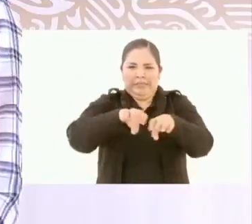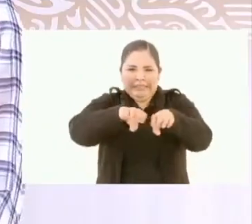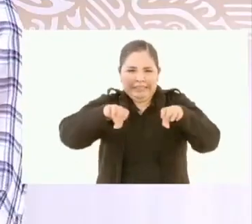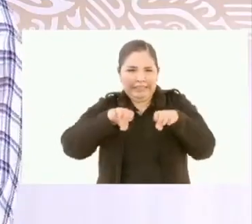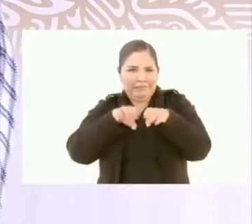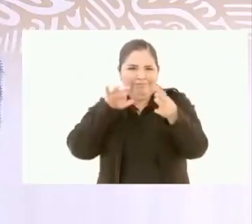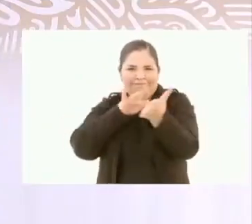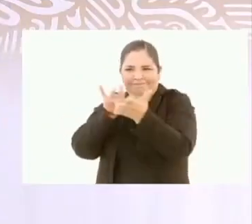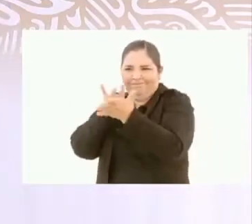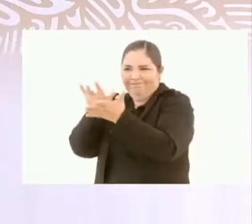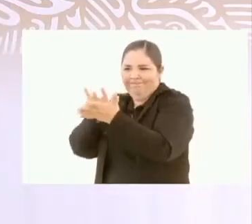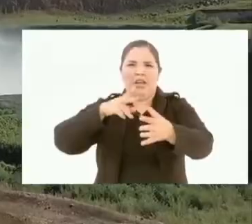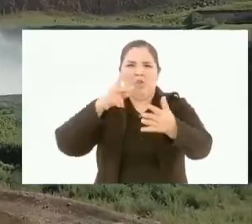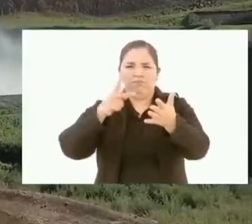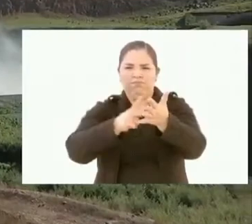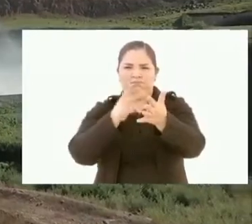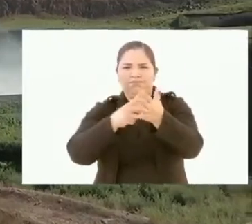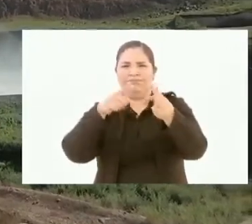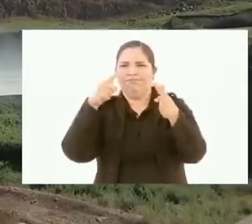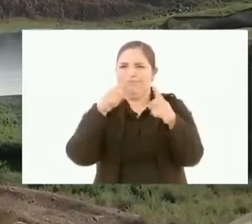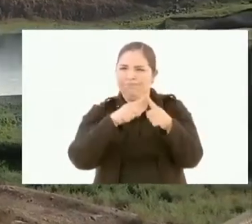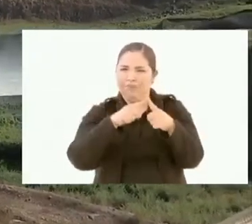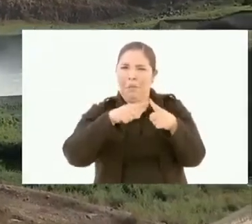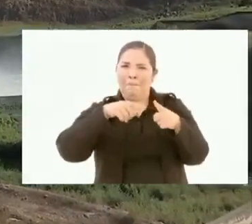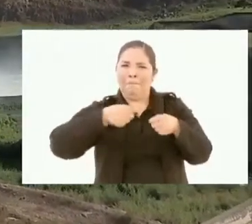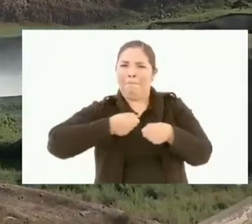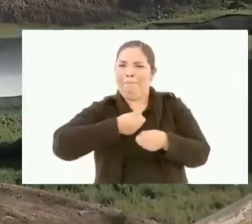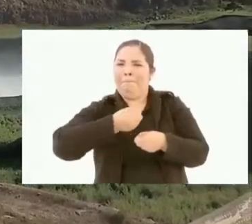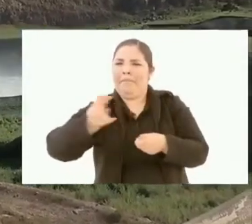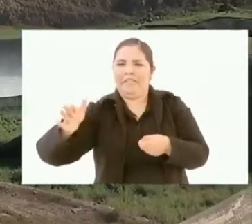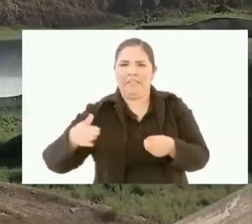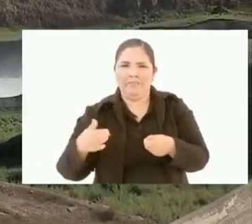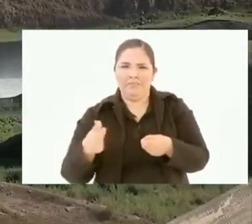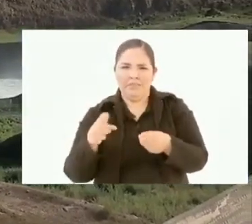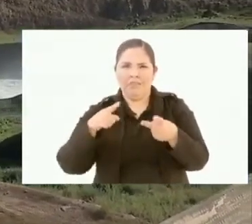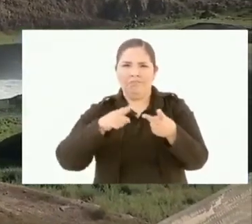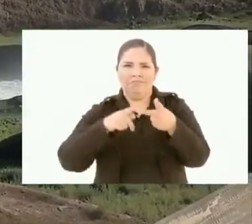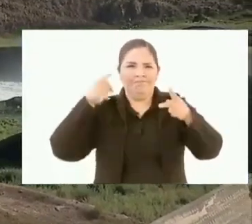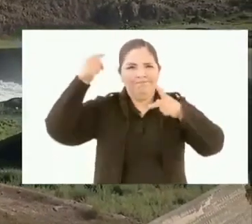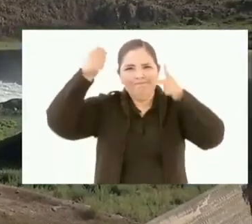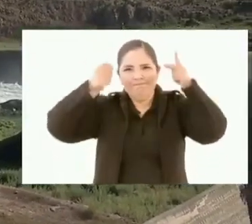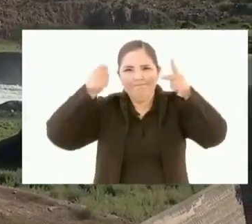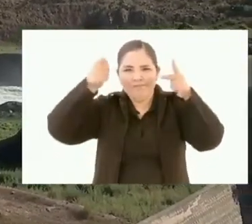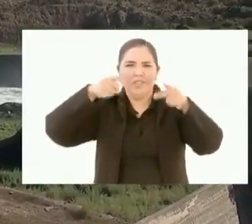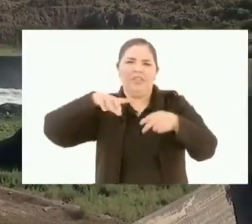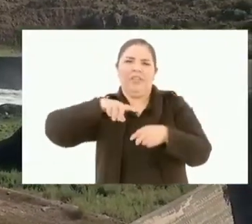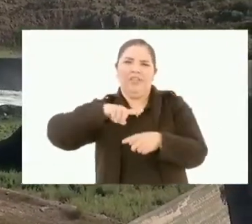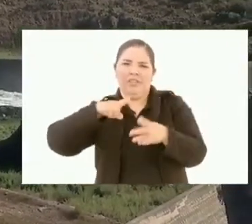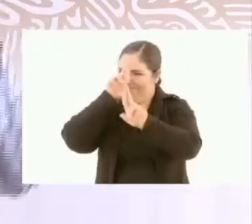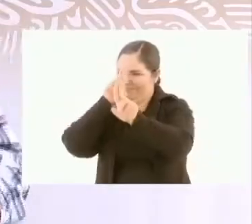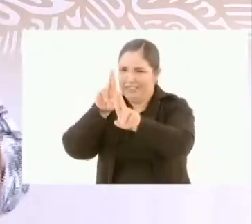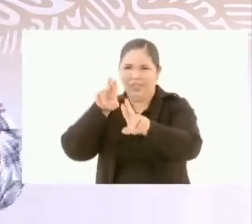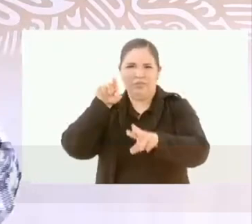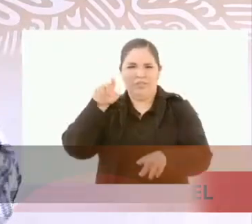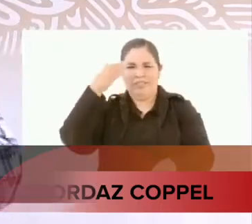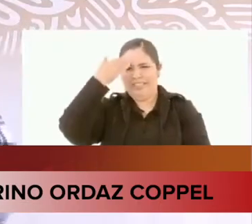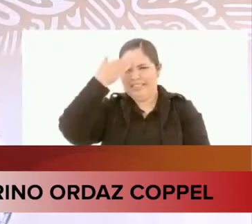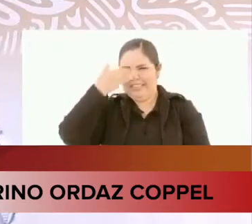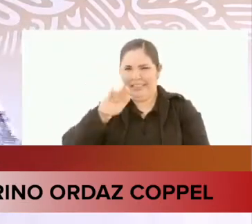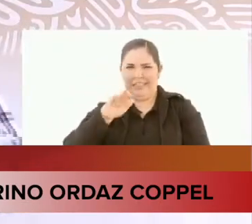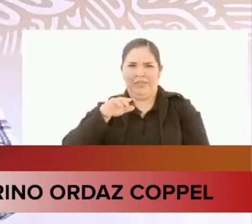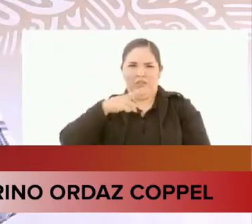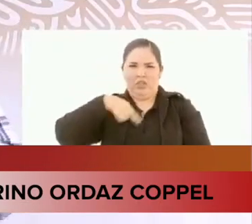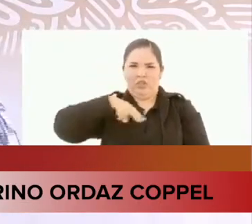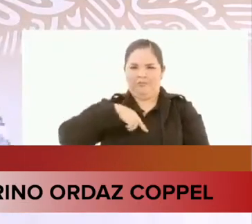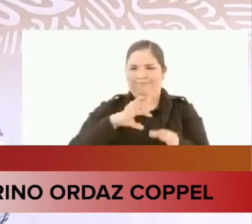apoyando siempre al presidente López Obrador. Aquí en Sinaloa se le quiere, se le admira, se le respeta y sabe que no solo somos